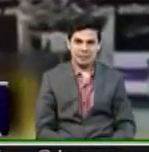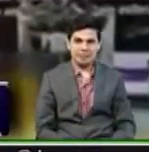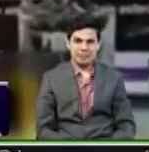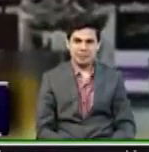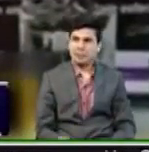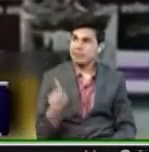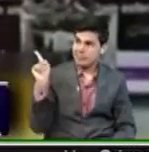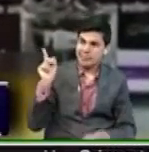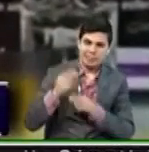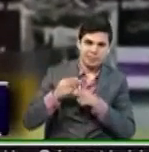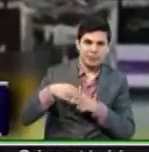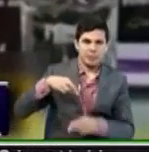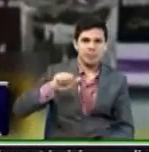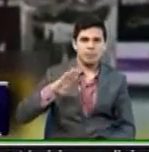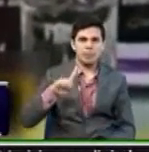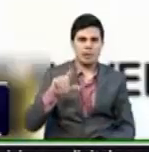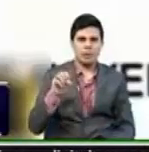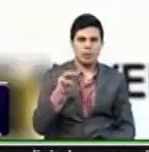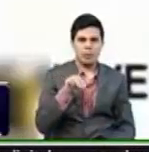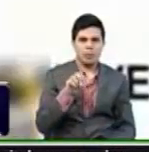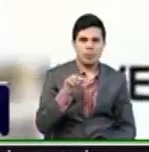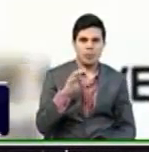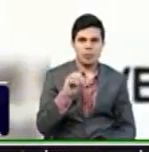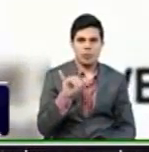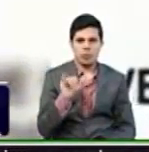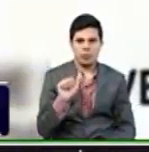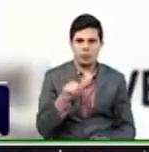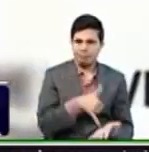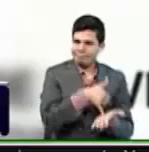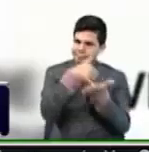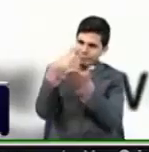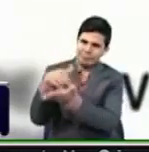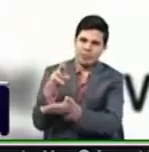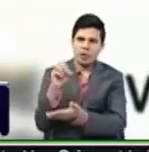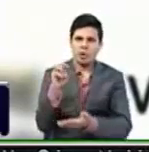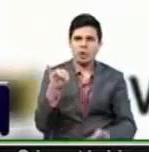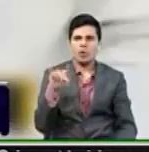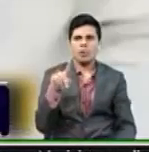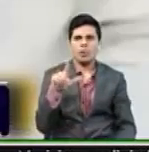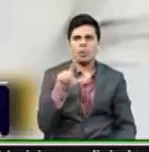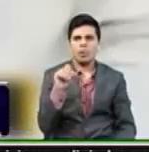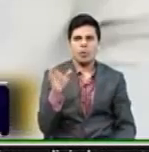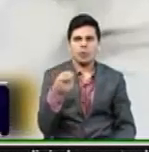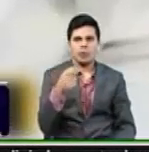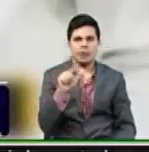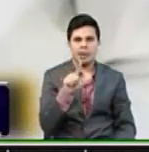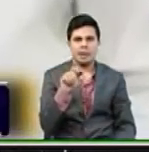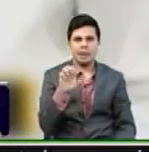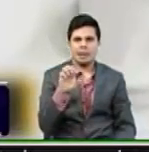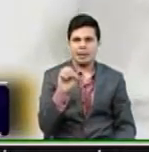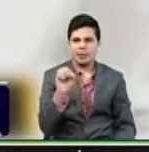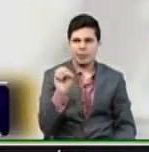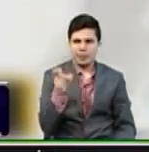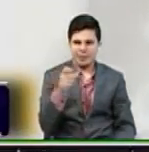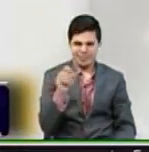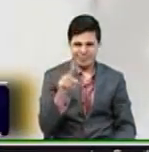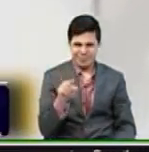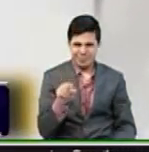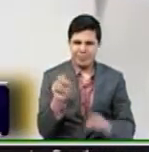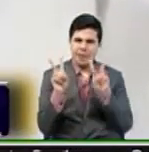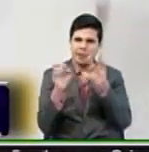pablo montoya ha nacido en barrancabermeja obtuvo el premio rómulo gallegos por su nueva novela de ficción tríptico de la